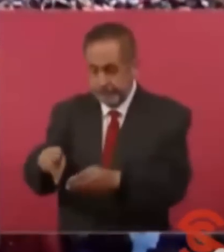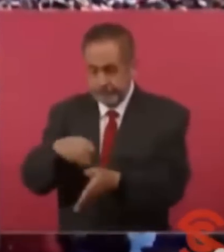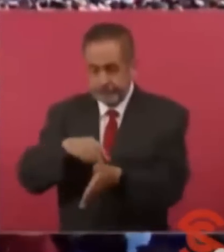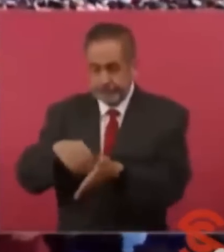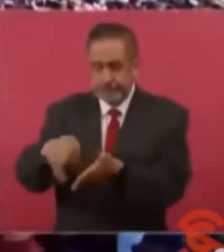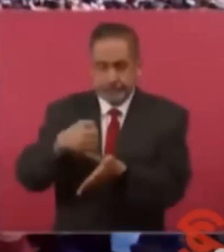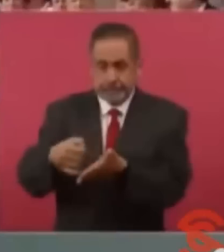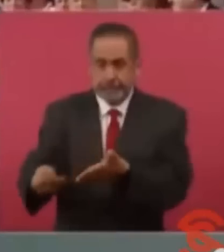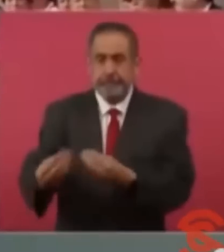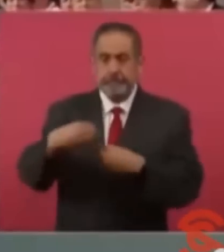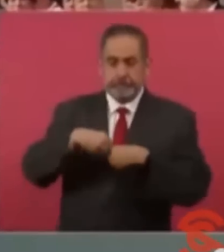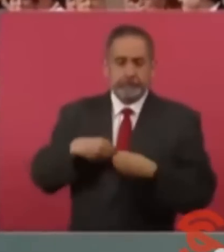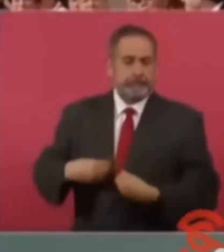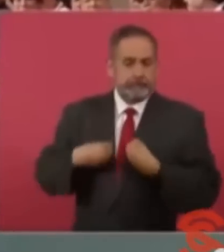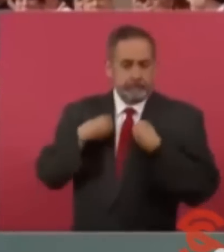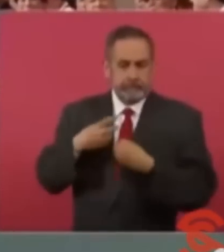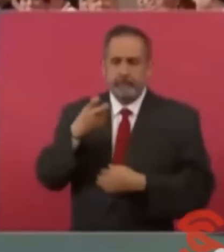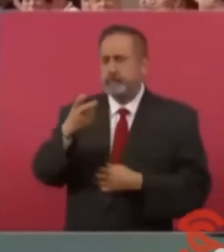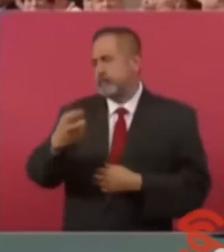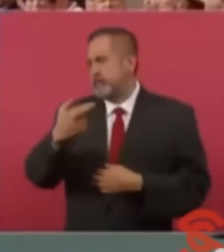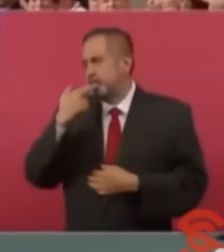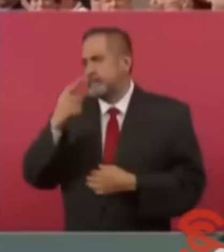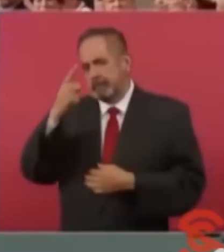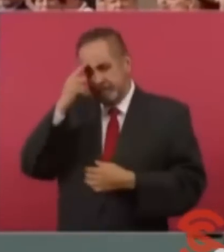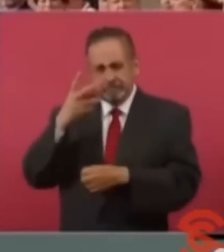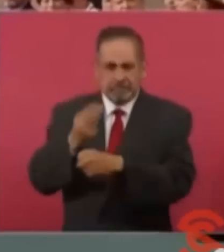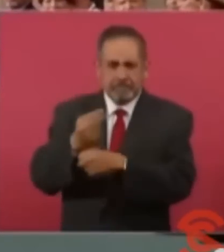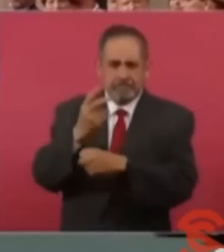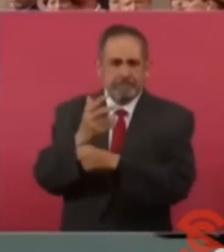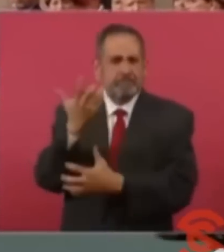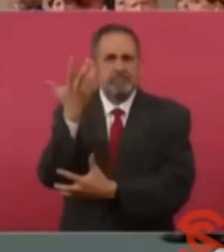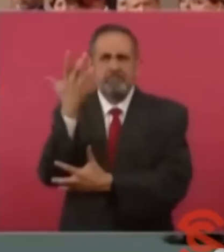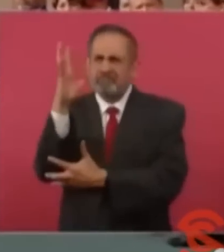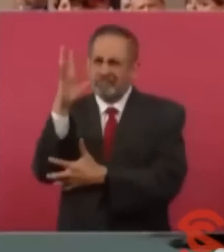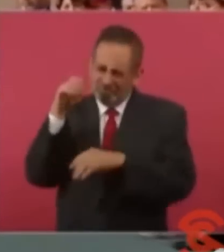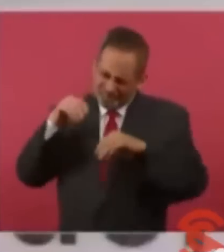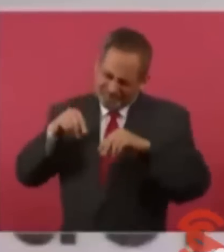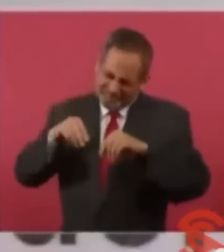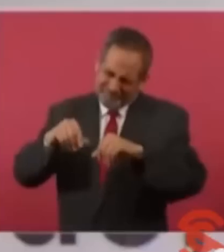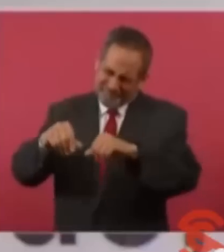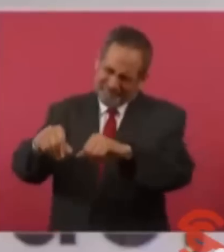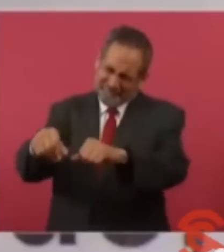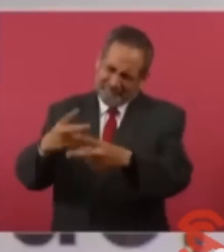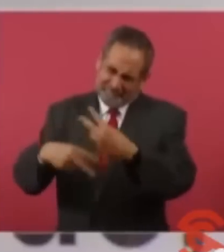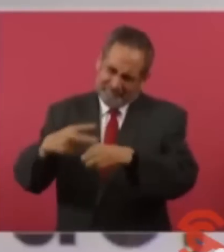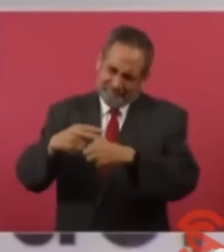es el mejor programa de reforestación del mundo. Con él se benefician